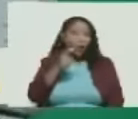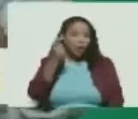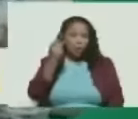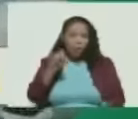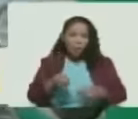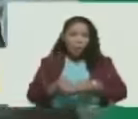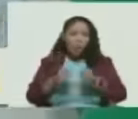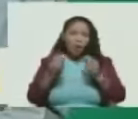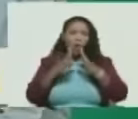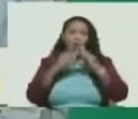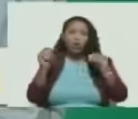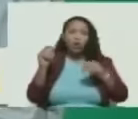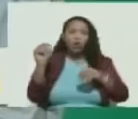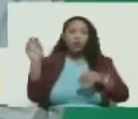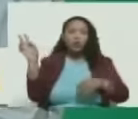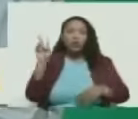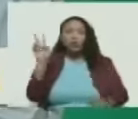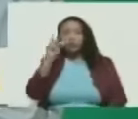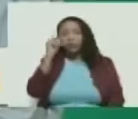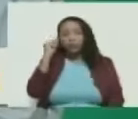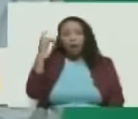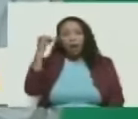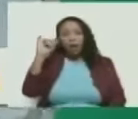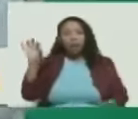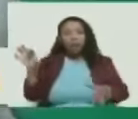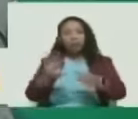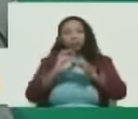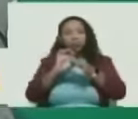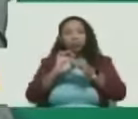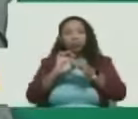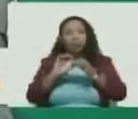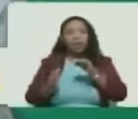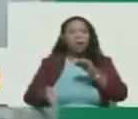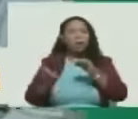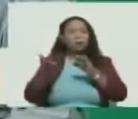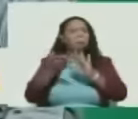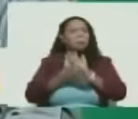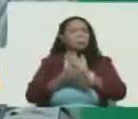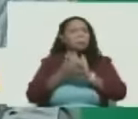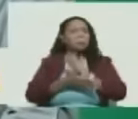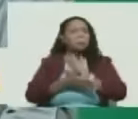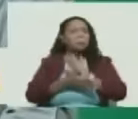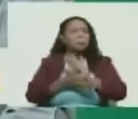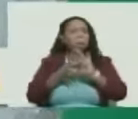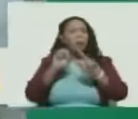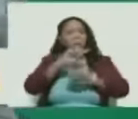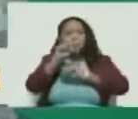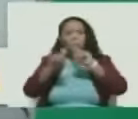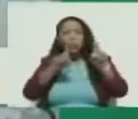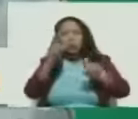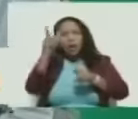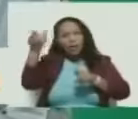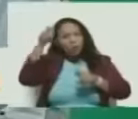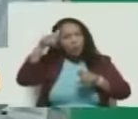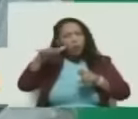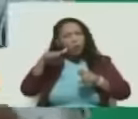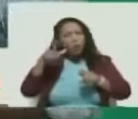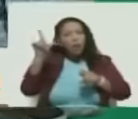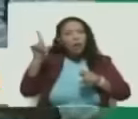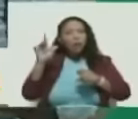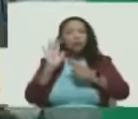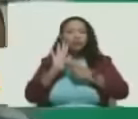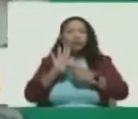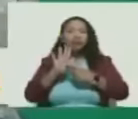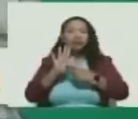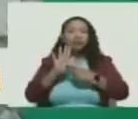Que todas y todos los venezolanos estamos unidos. La importancia de este referéndum es dar ese mensaje de unidad, porque